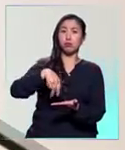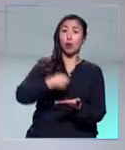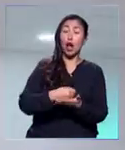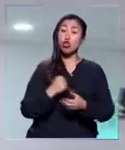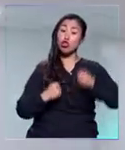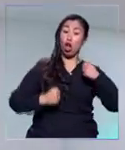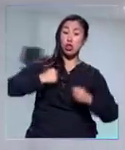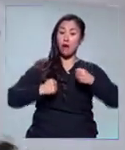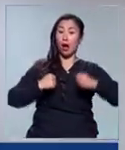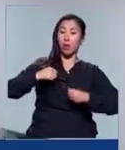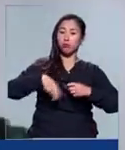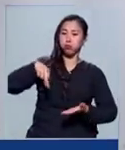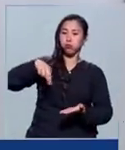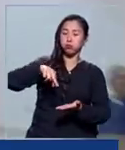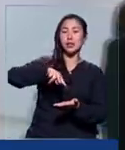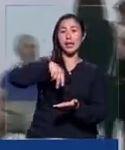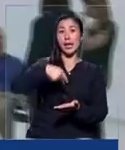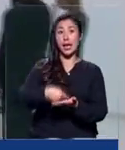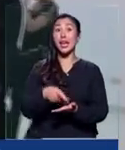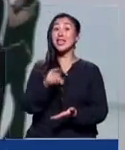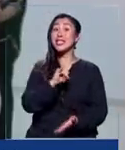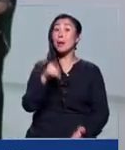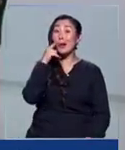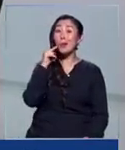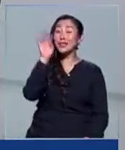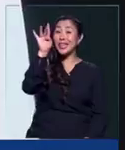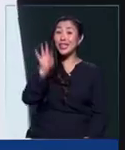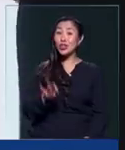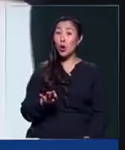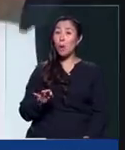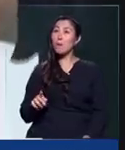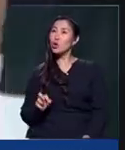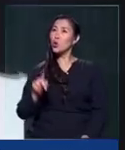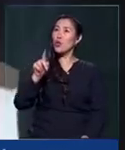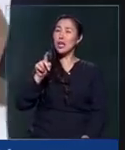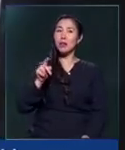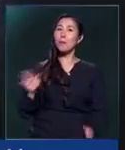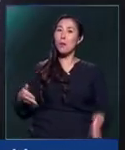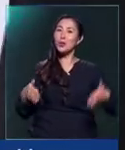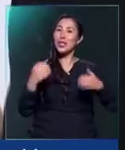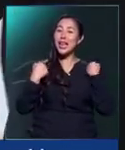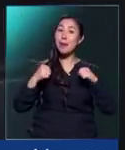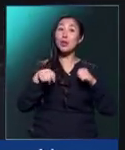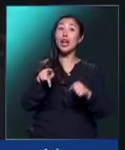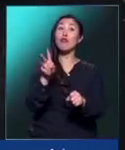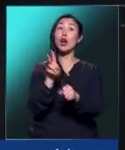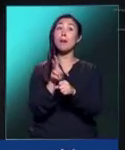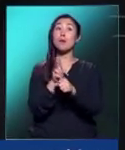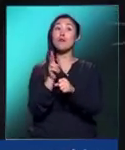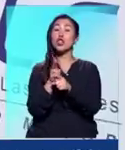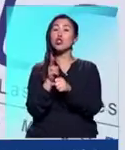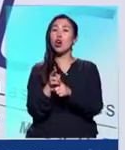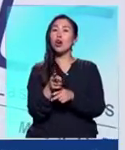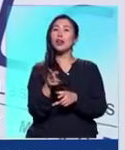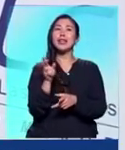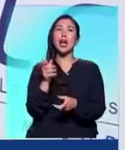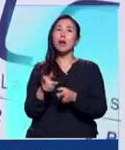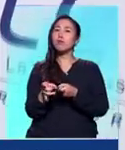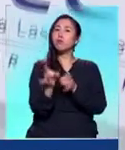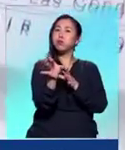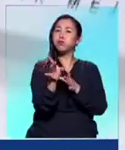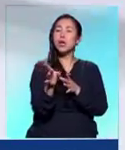trotaba. Claro, Miguel Bueno, dicen, siempre se caracterizó por subir, escalar y promocionar el deporte. Fue profesor de tiro en la Policía de Investigaciones